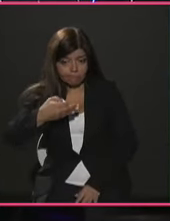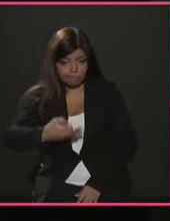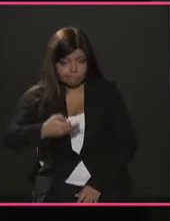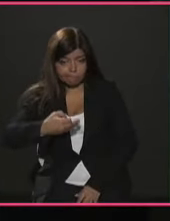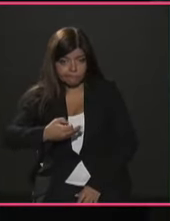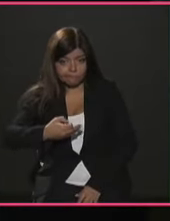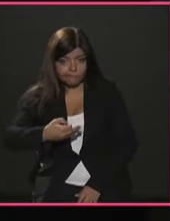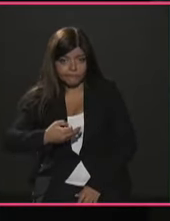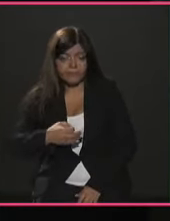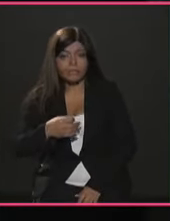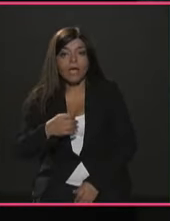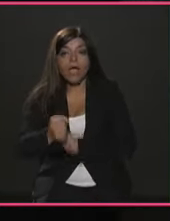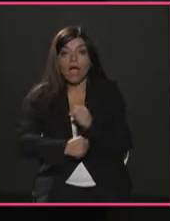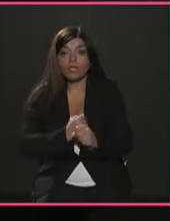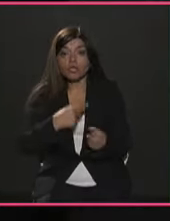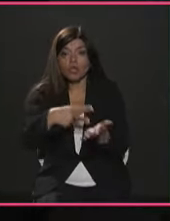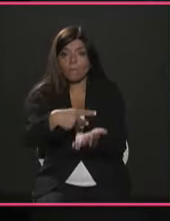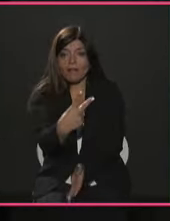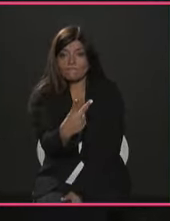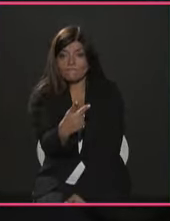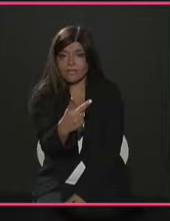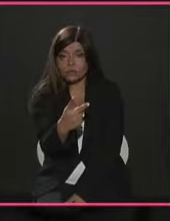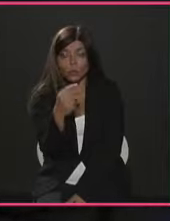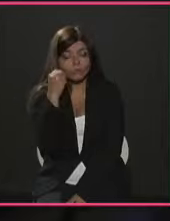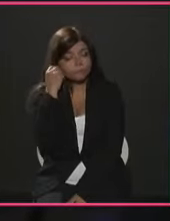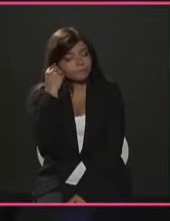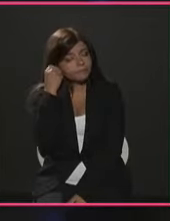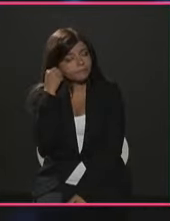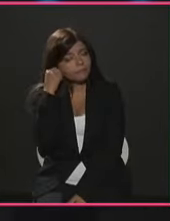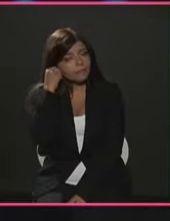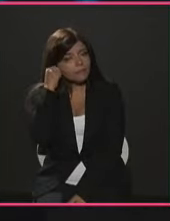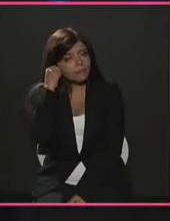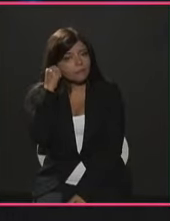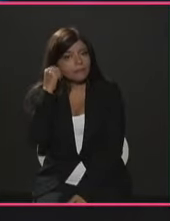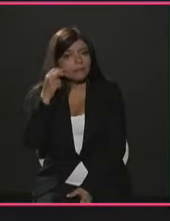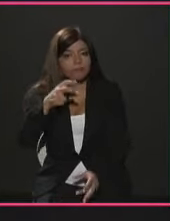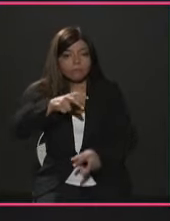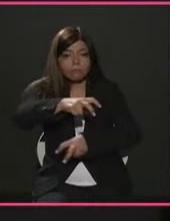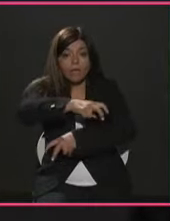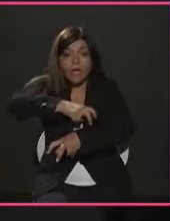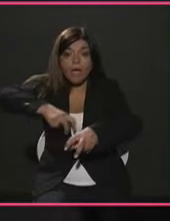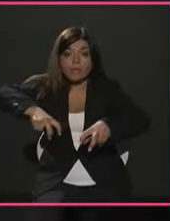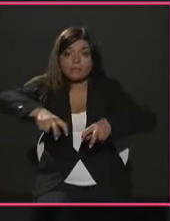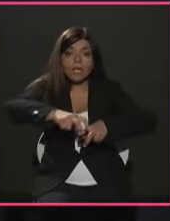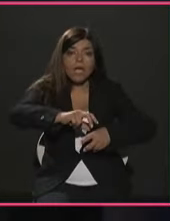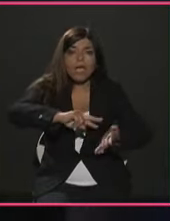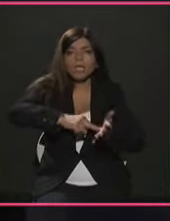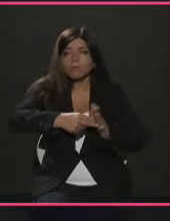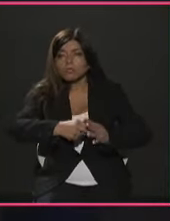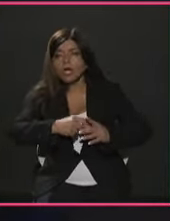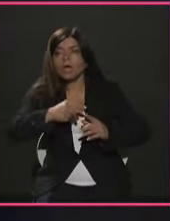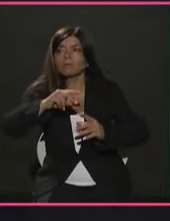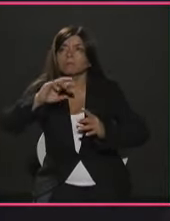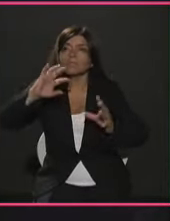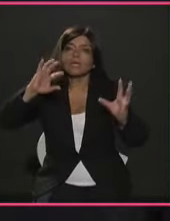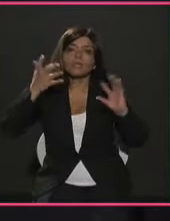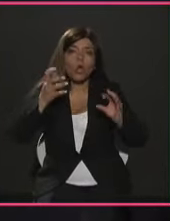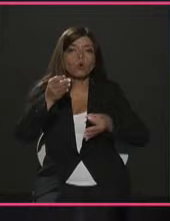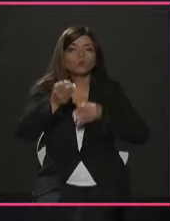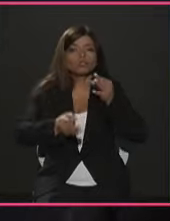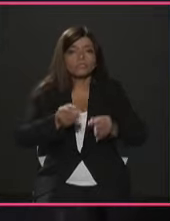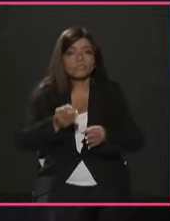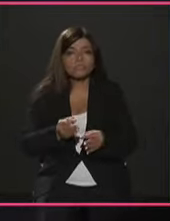es más rudo en el año 2021 producto de desplazamientos por distintas razones por problemas de cambio climático justicia